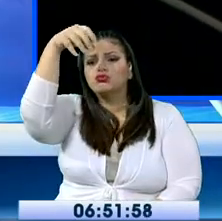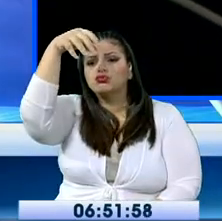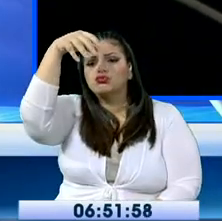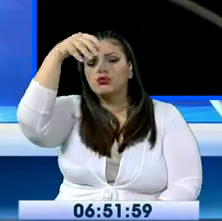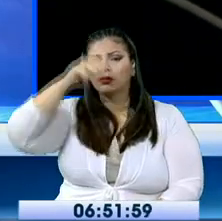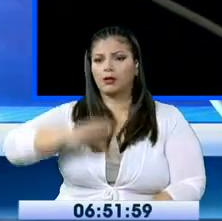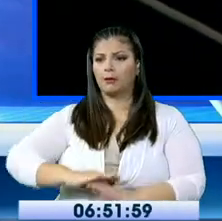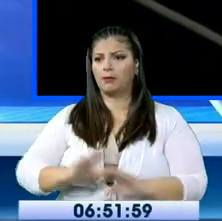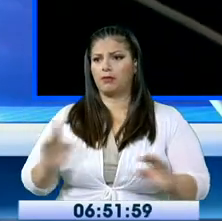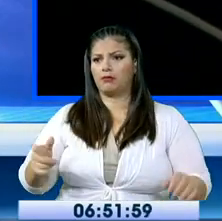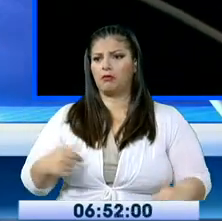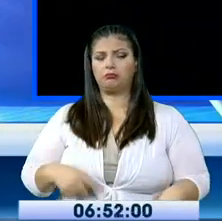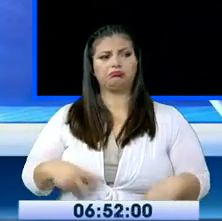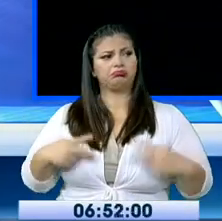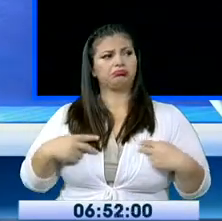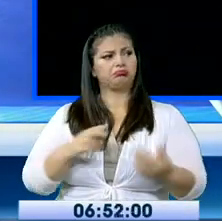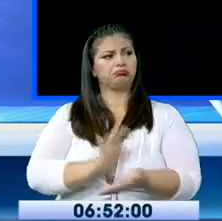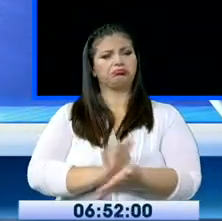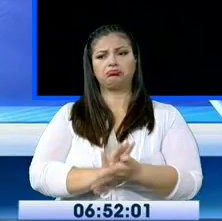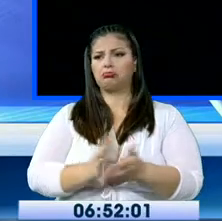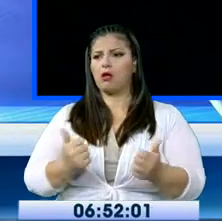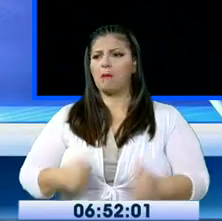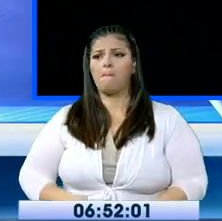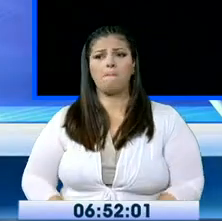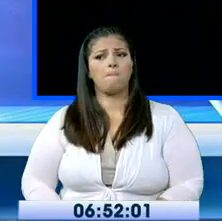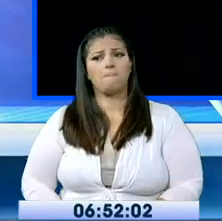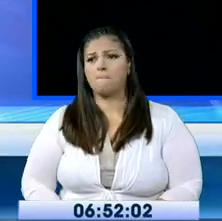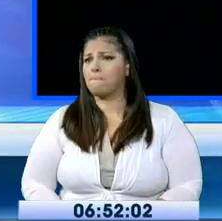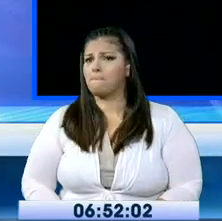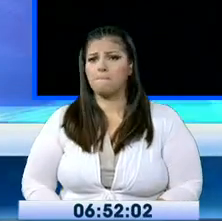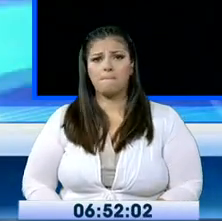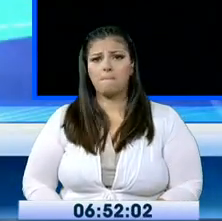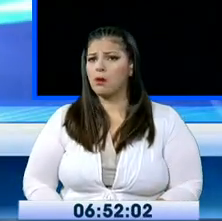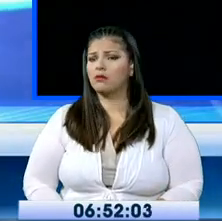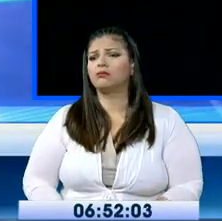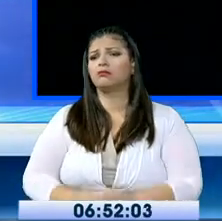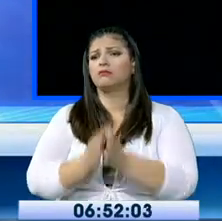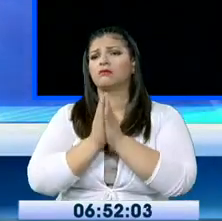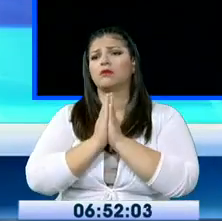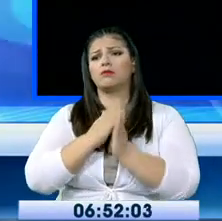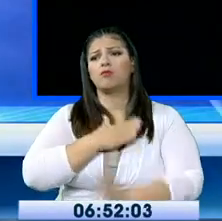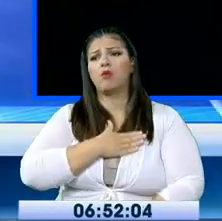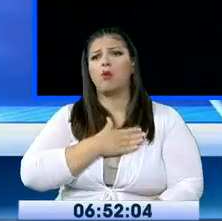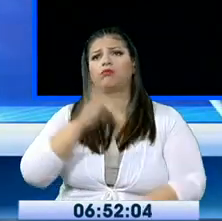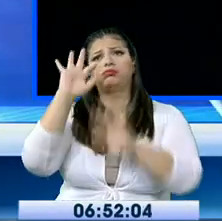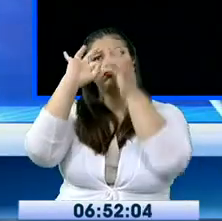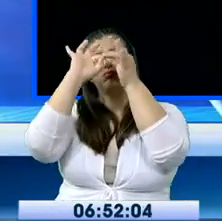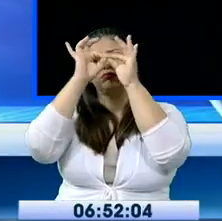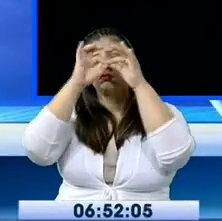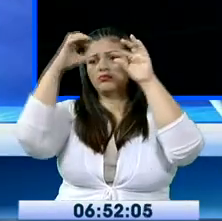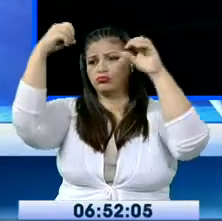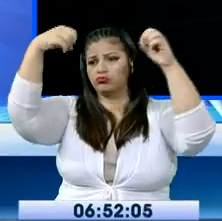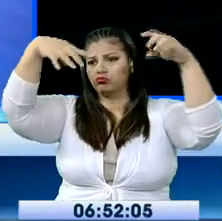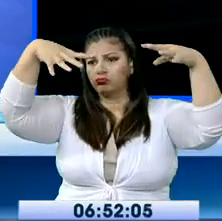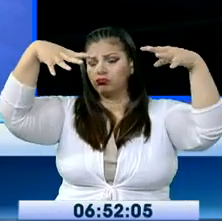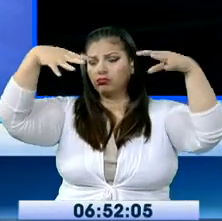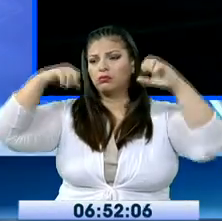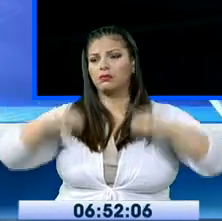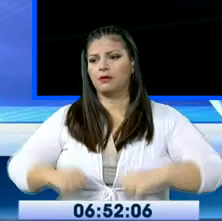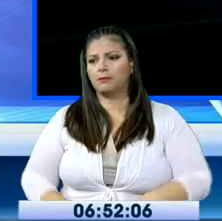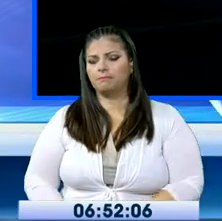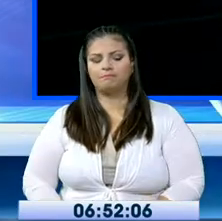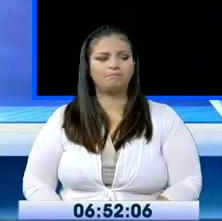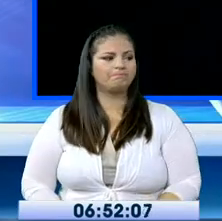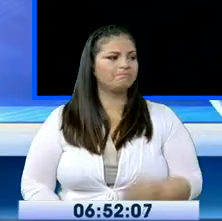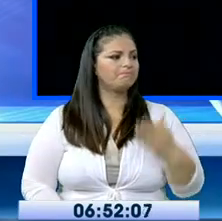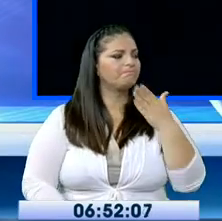Sí, y ahora que nos hagan el favor de ponernos la luz. Ya, mi señora, gracias. Caballero, muy buenos días. Sí, me